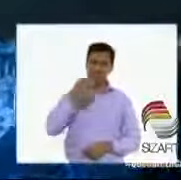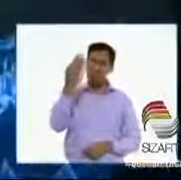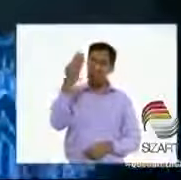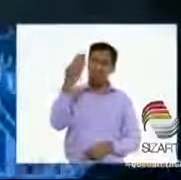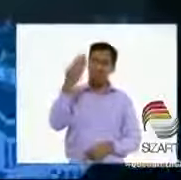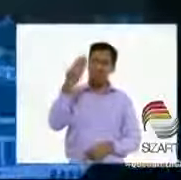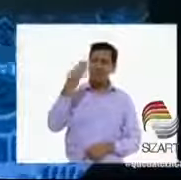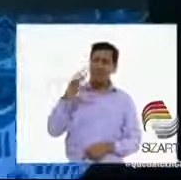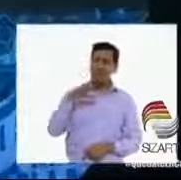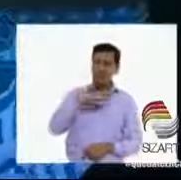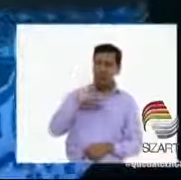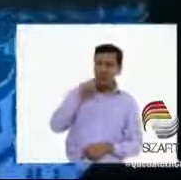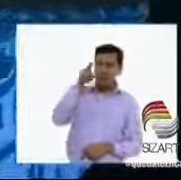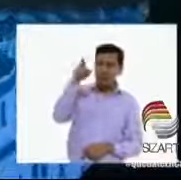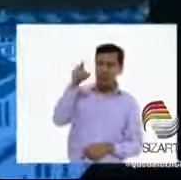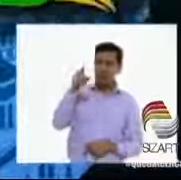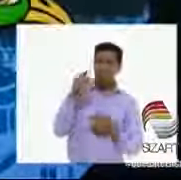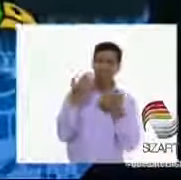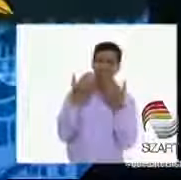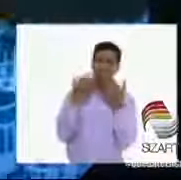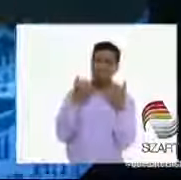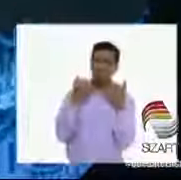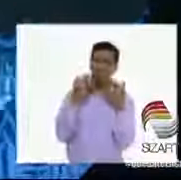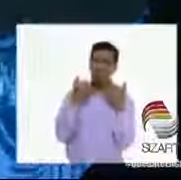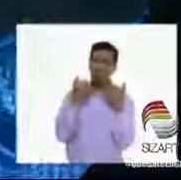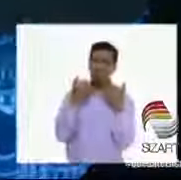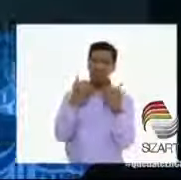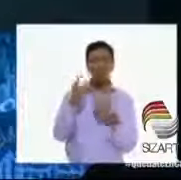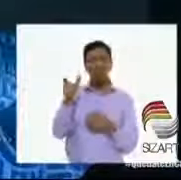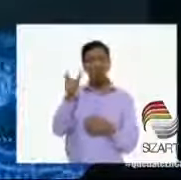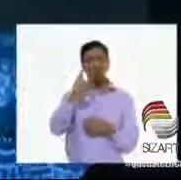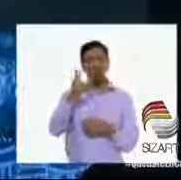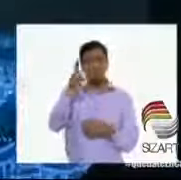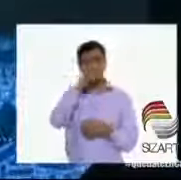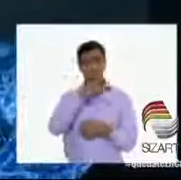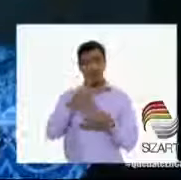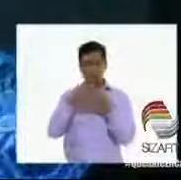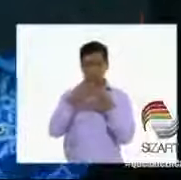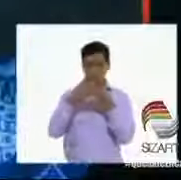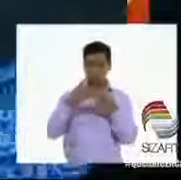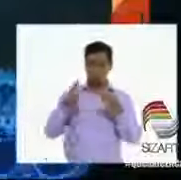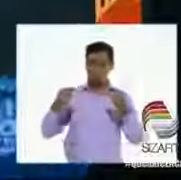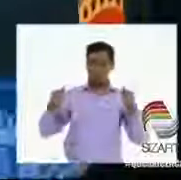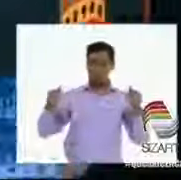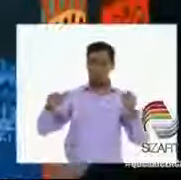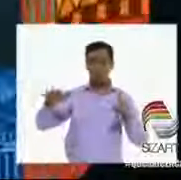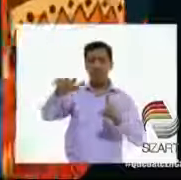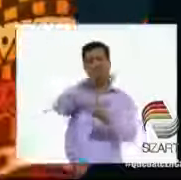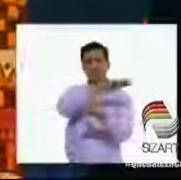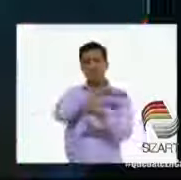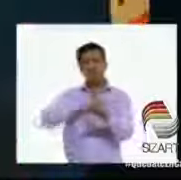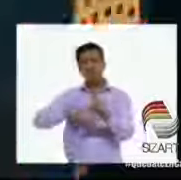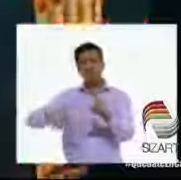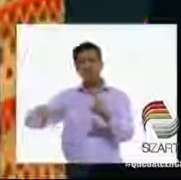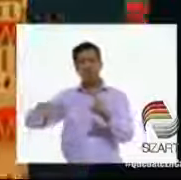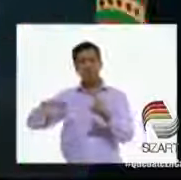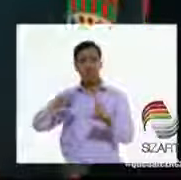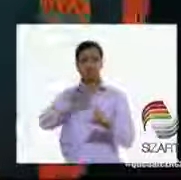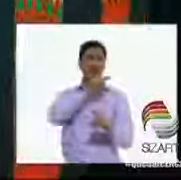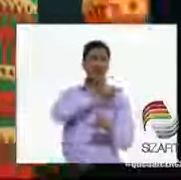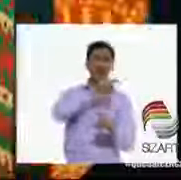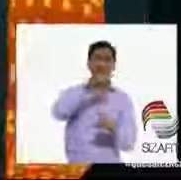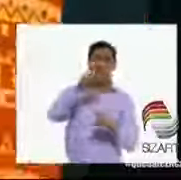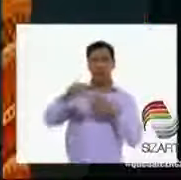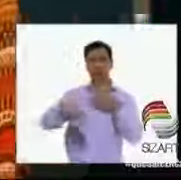ipantoyolo, ayuwele tiquita. Que más es la tolca manali poliwi, no chitlenunga ipanitla te pactli, que